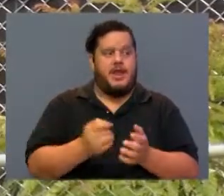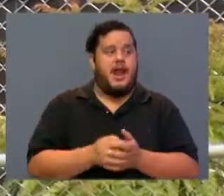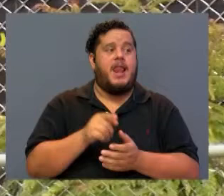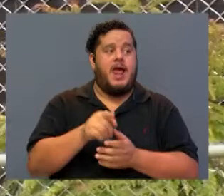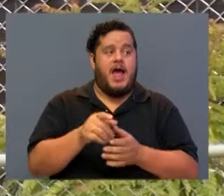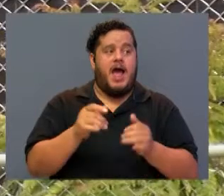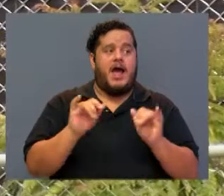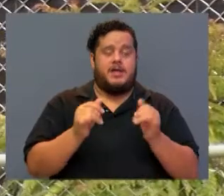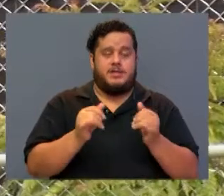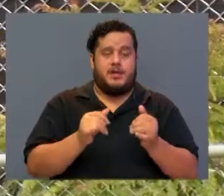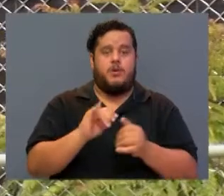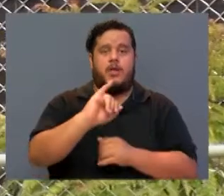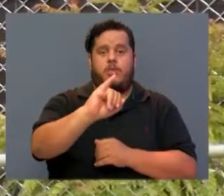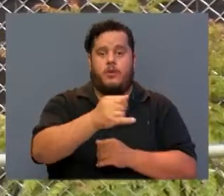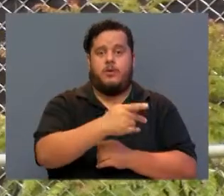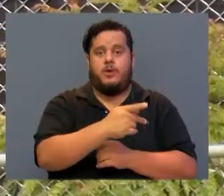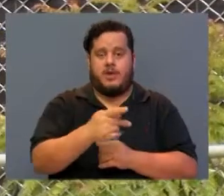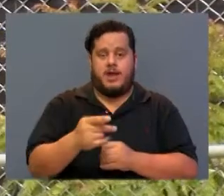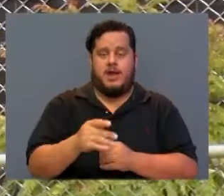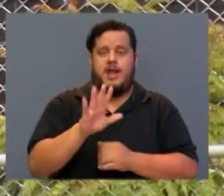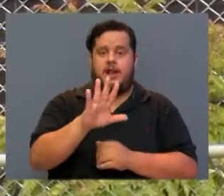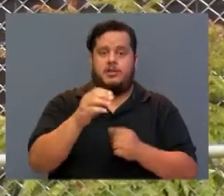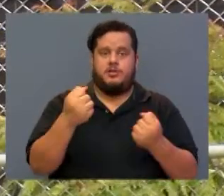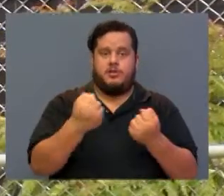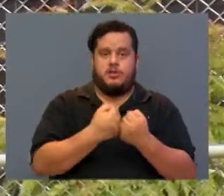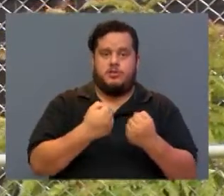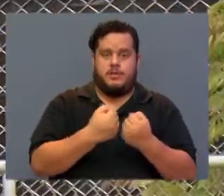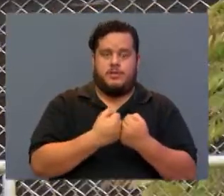jugando Jicaral sus partidos,